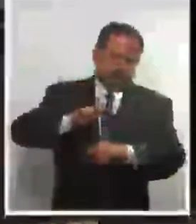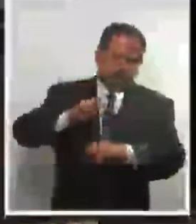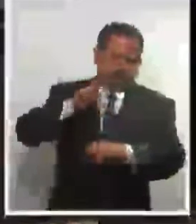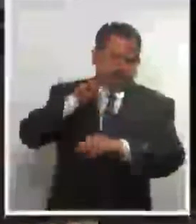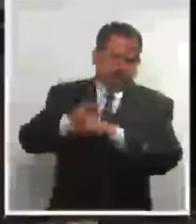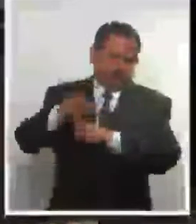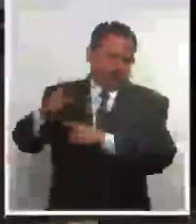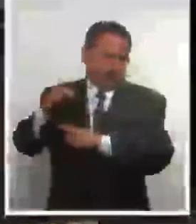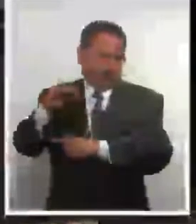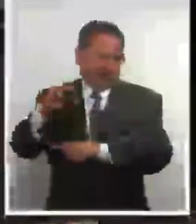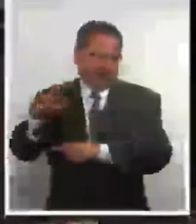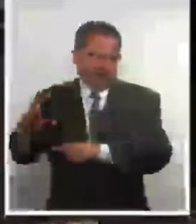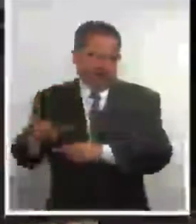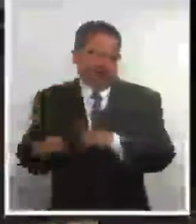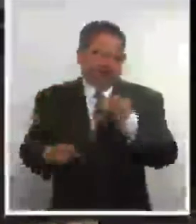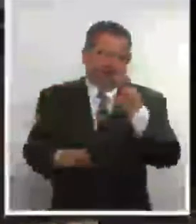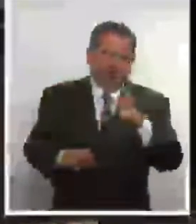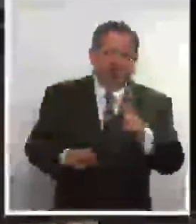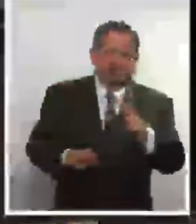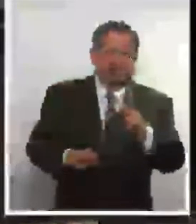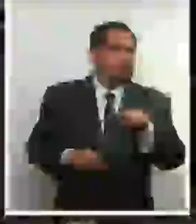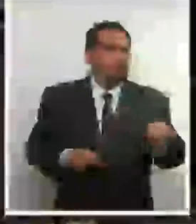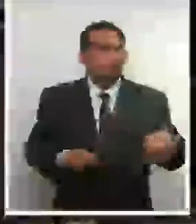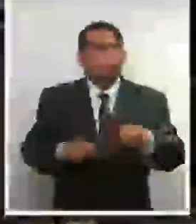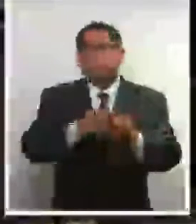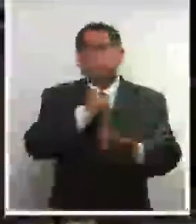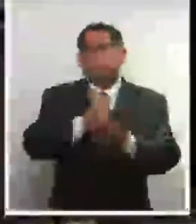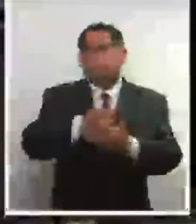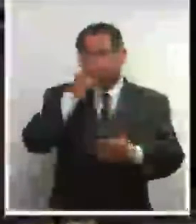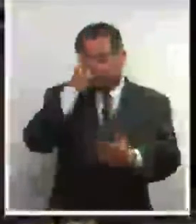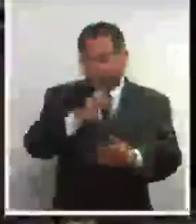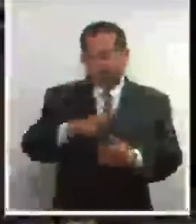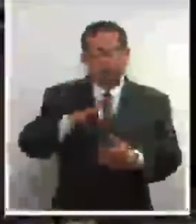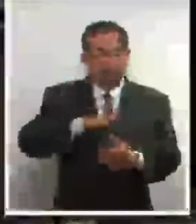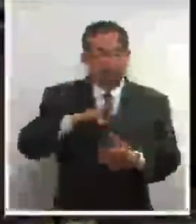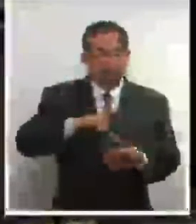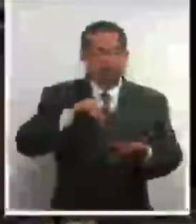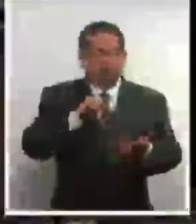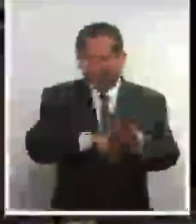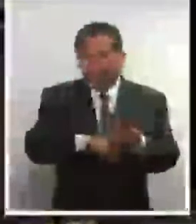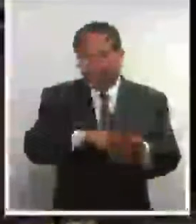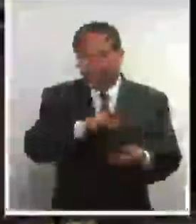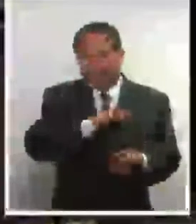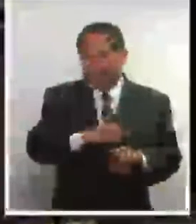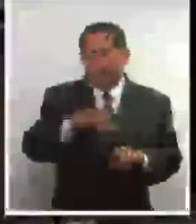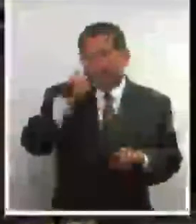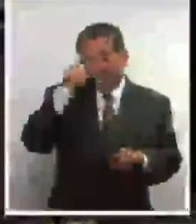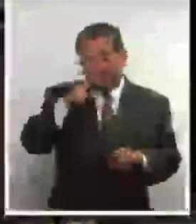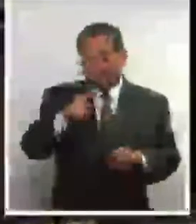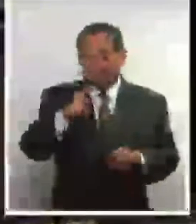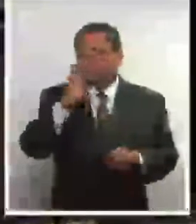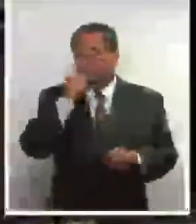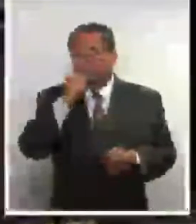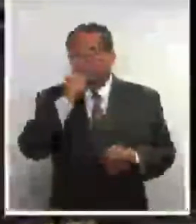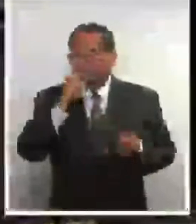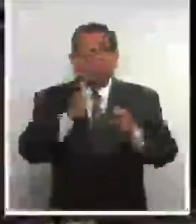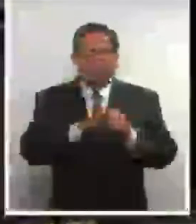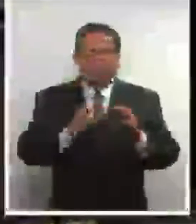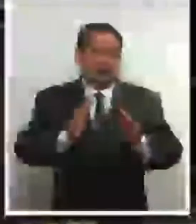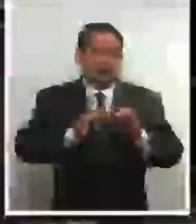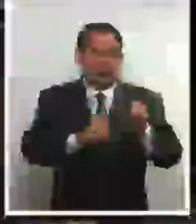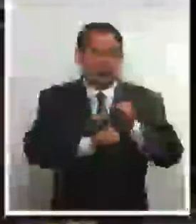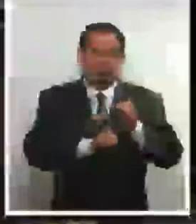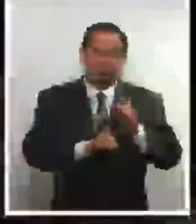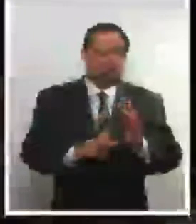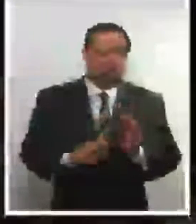autoridad civil, para que en la Ciudad de México existan condiciones policíaco-militares.